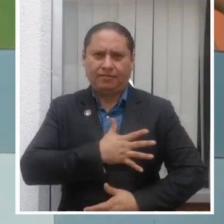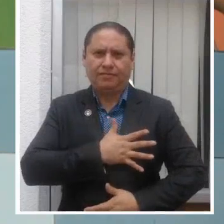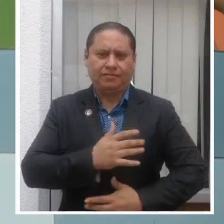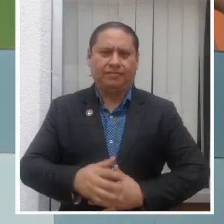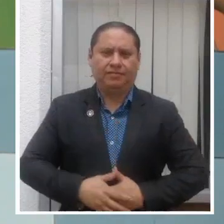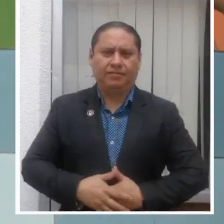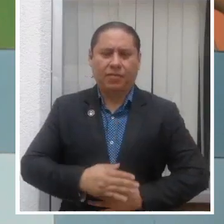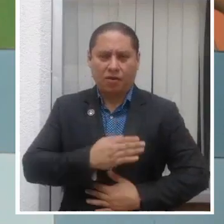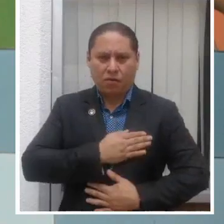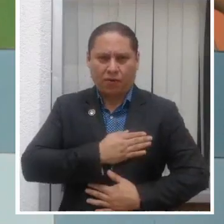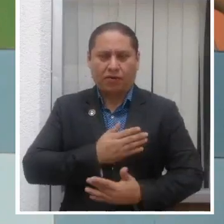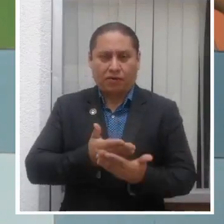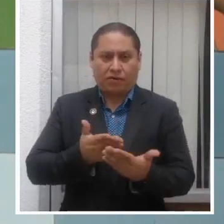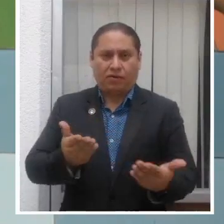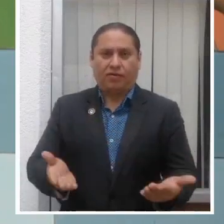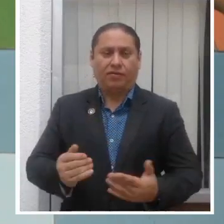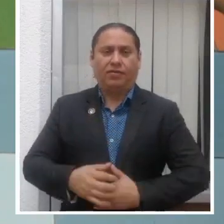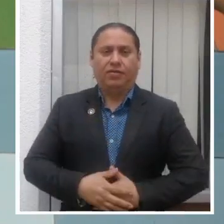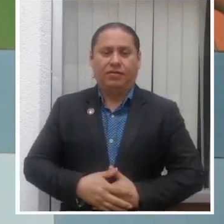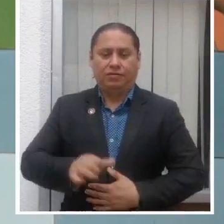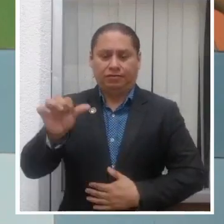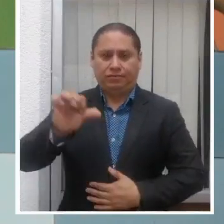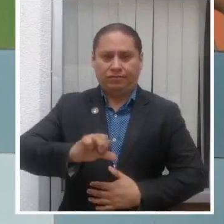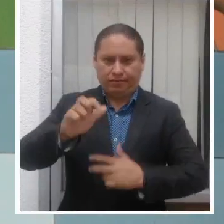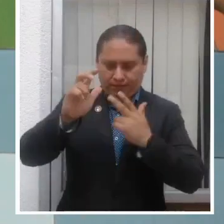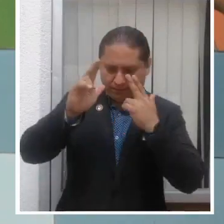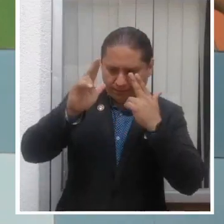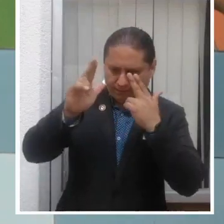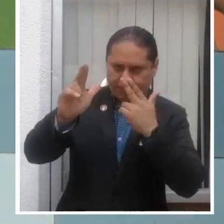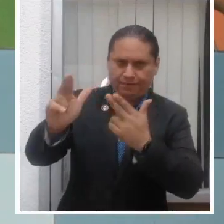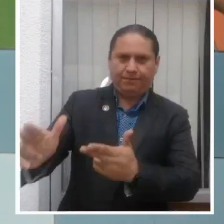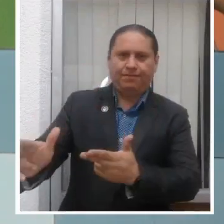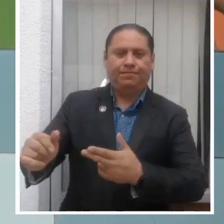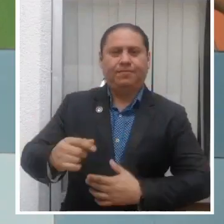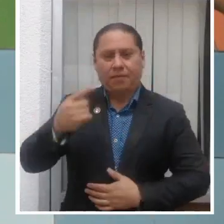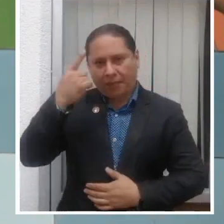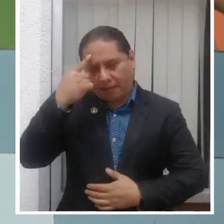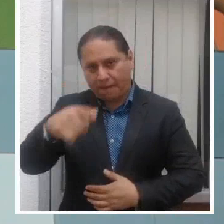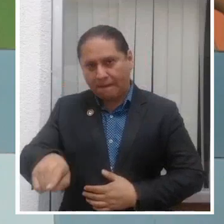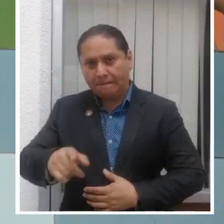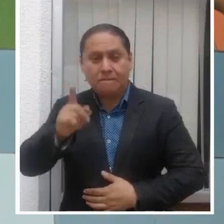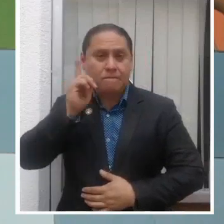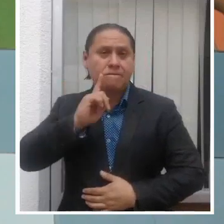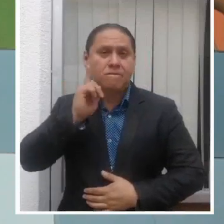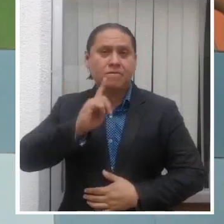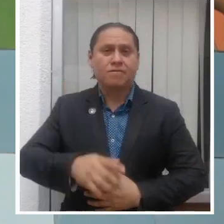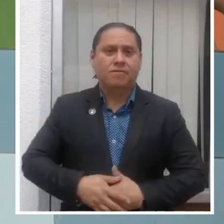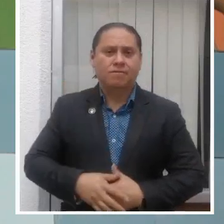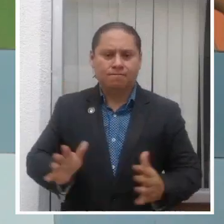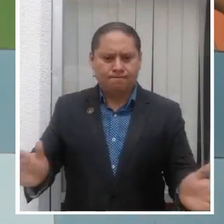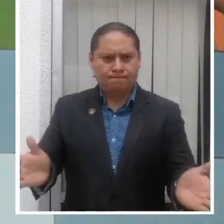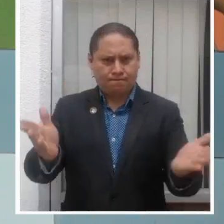y qué bueno que hoy la están homenajeando, para que las mujeres también